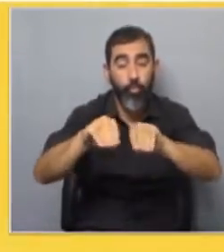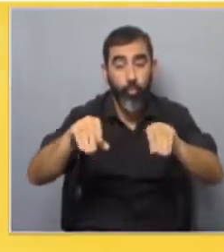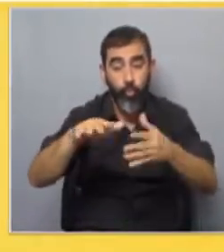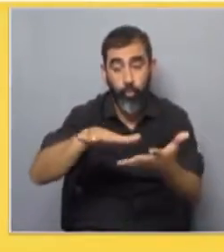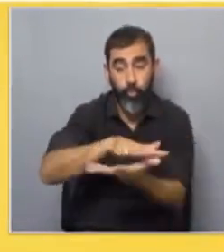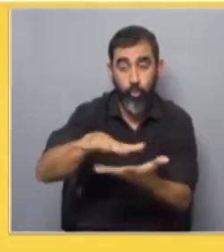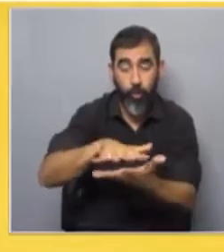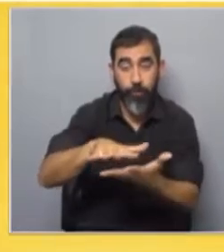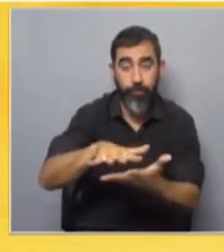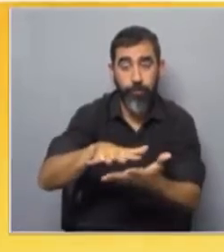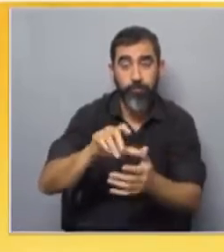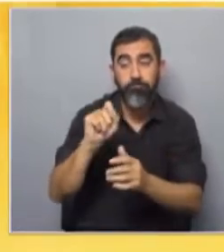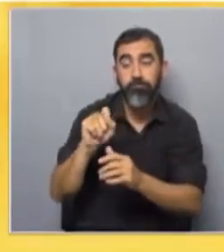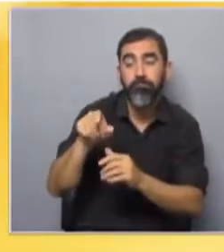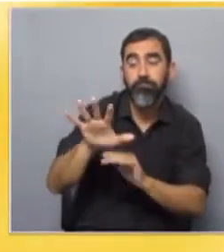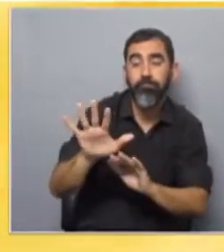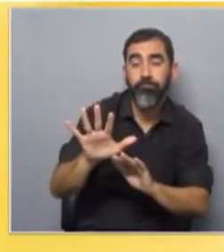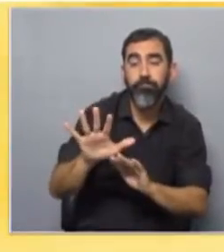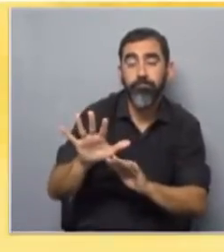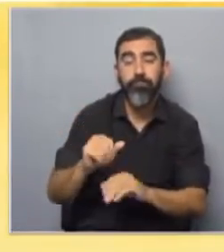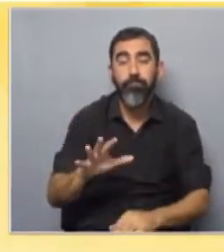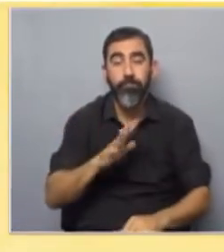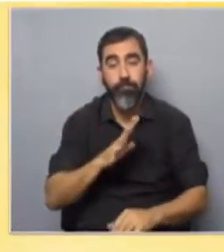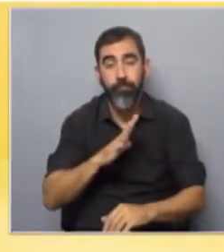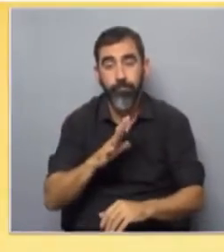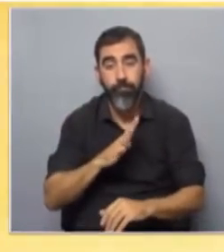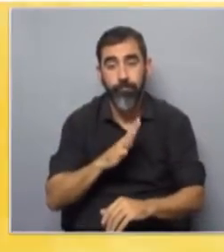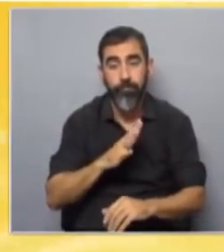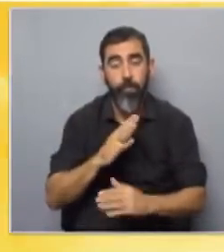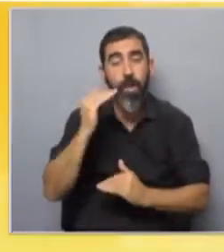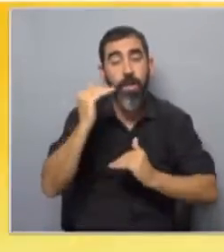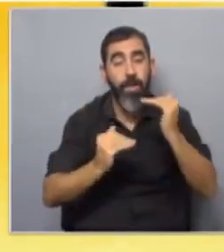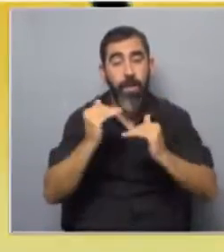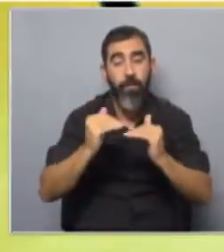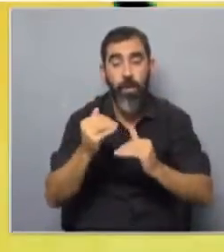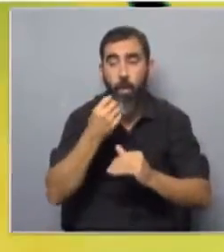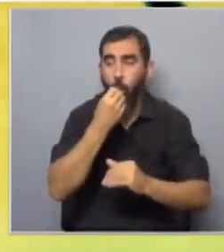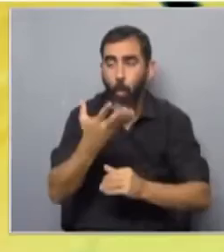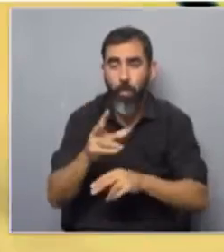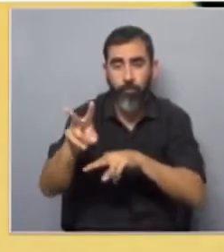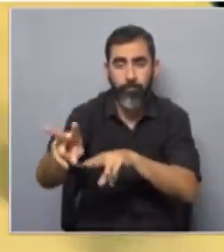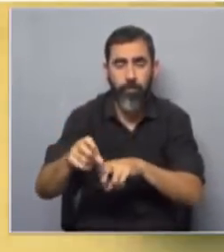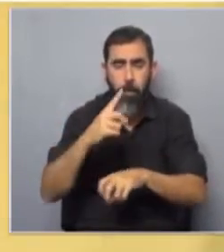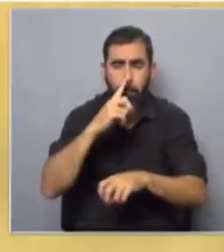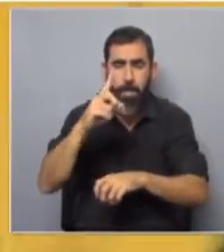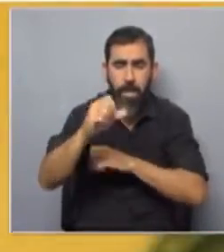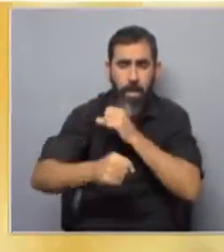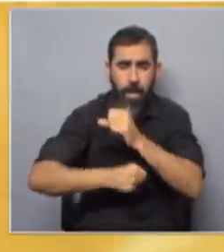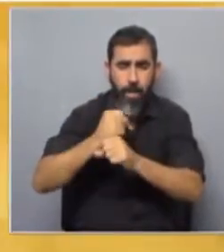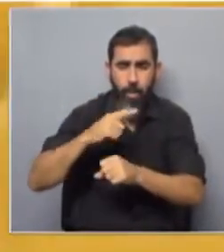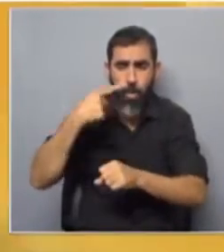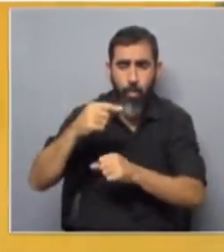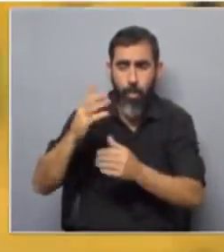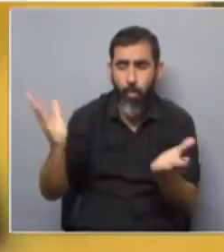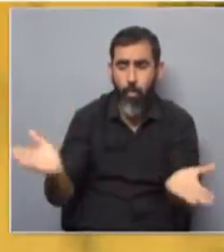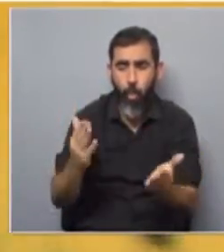tienen la particularidad de mantener altos niveles de fertilidad miles de años después de haber sido